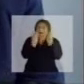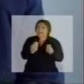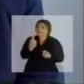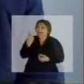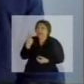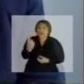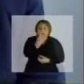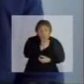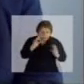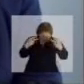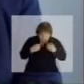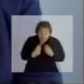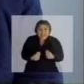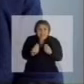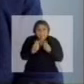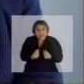está Pasando?